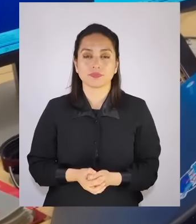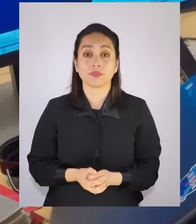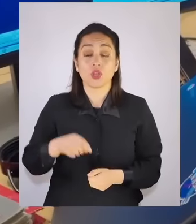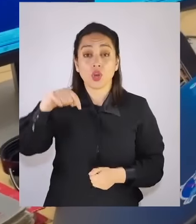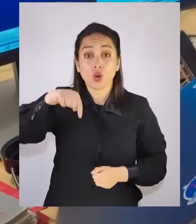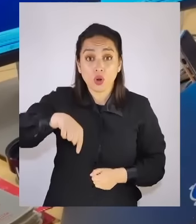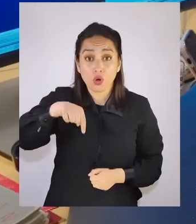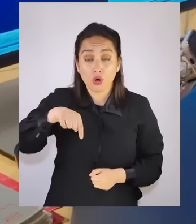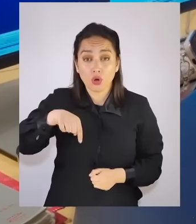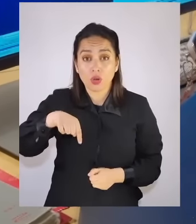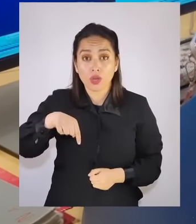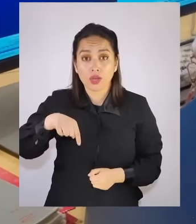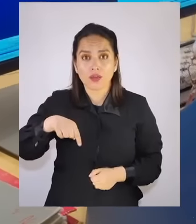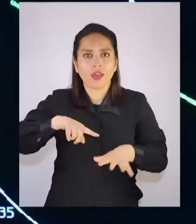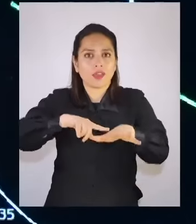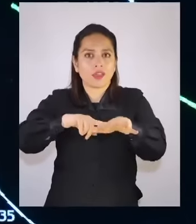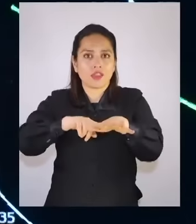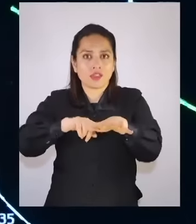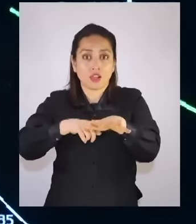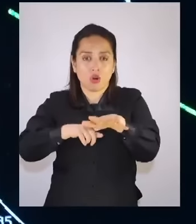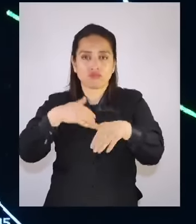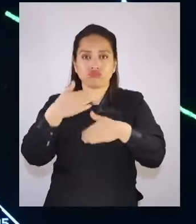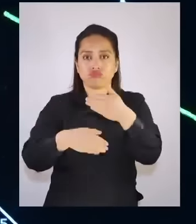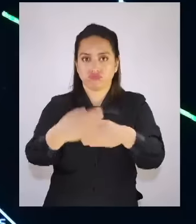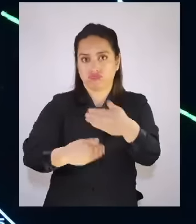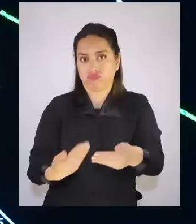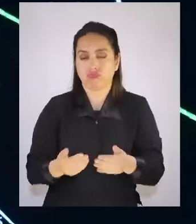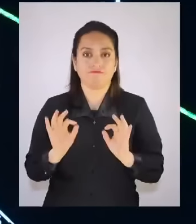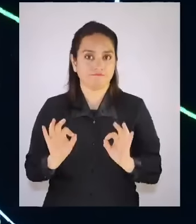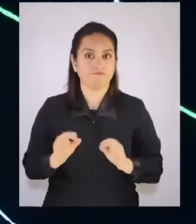Hoy estamos tecnológicamente muy avanzados.